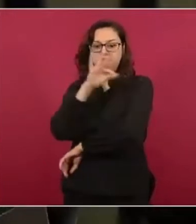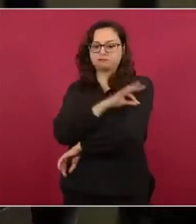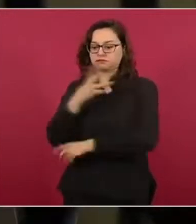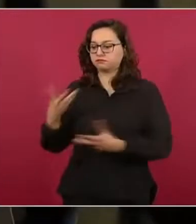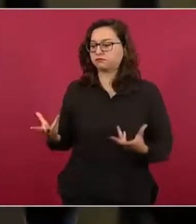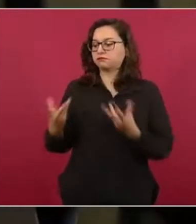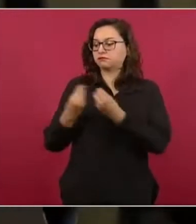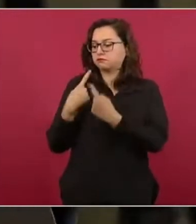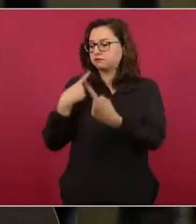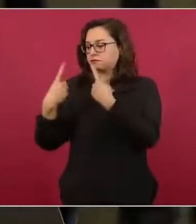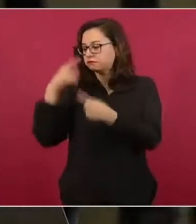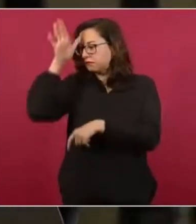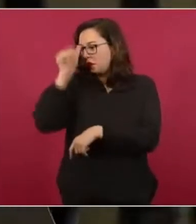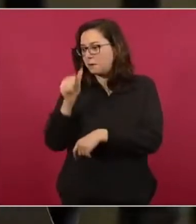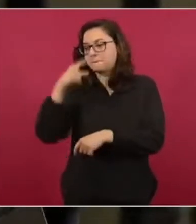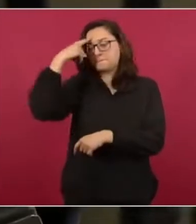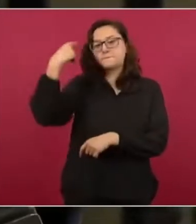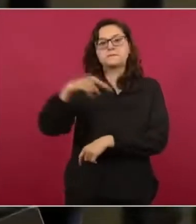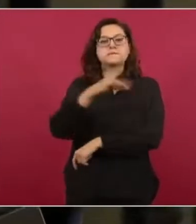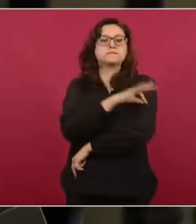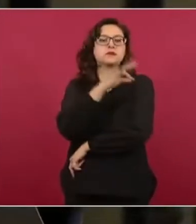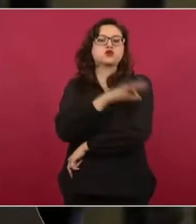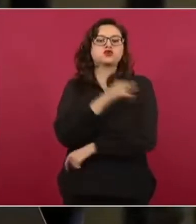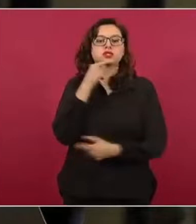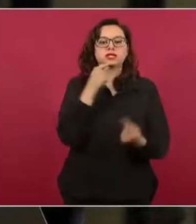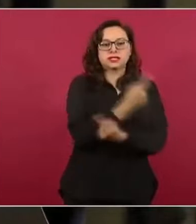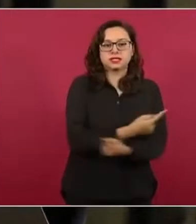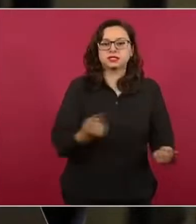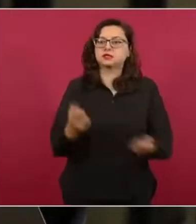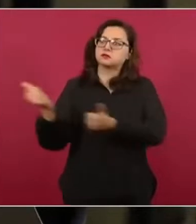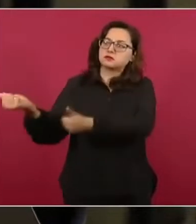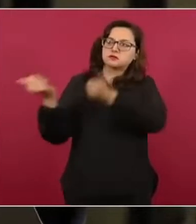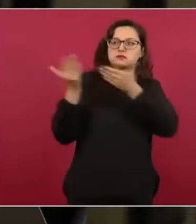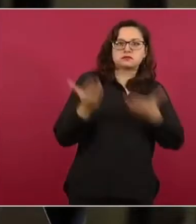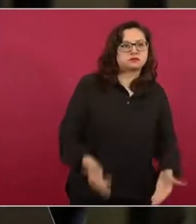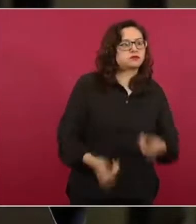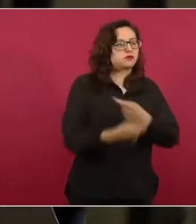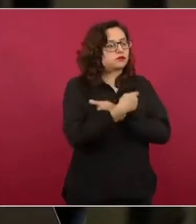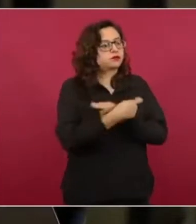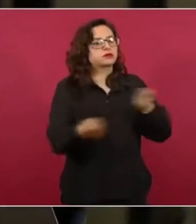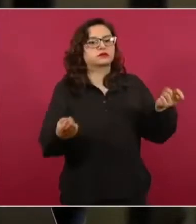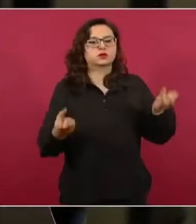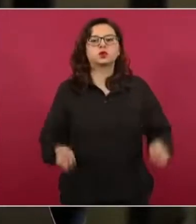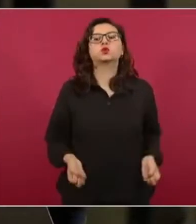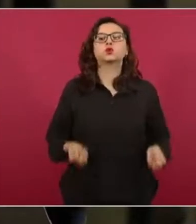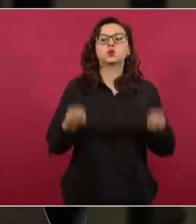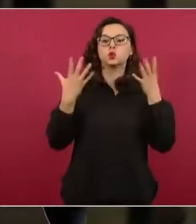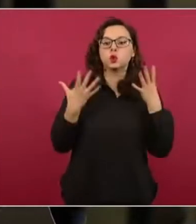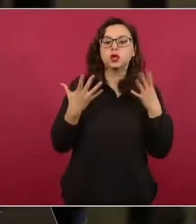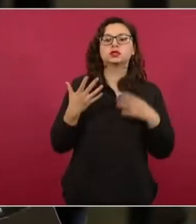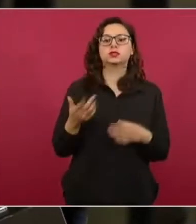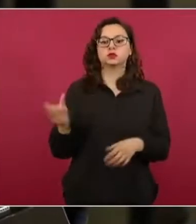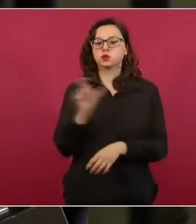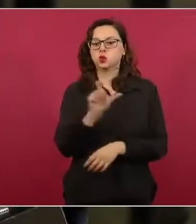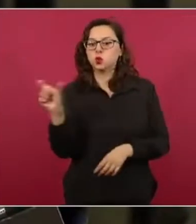niños, para los menores. ¿De cuántas dosis estaremos hablando de esta vacuna? ¿Cuándo llegaría a